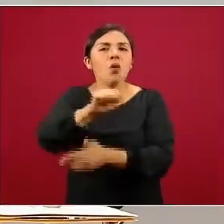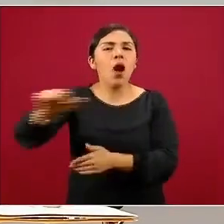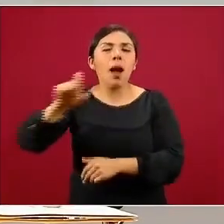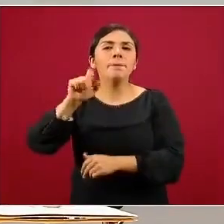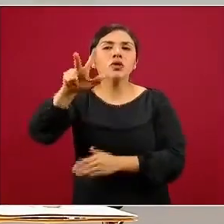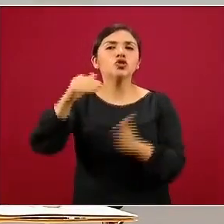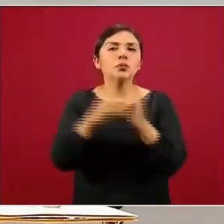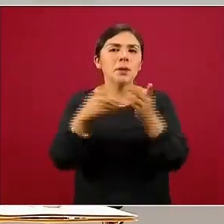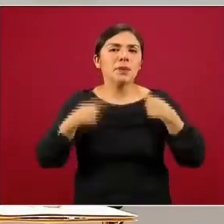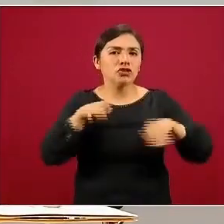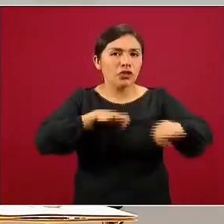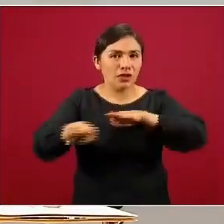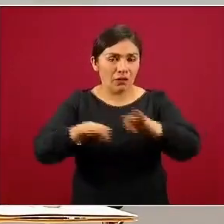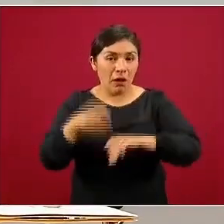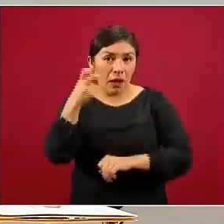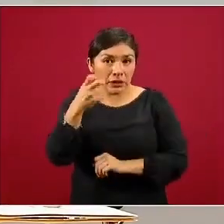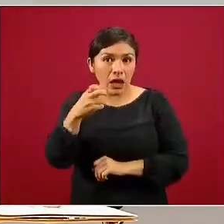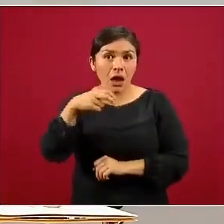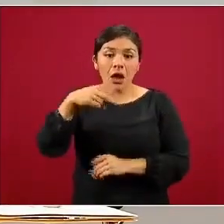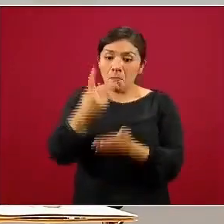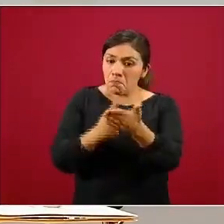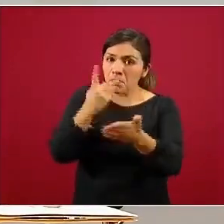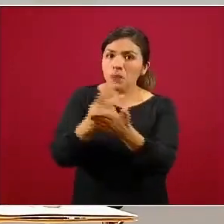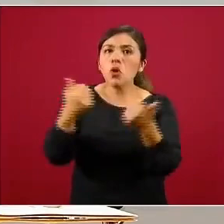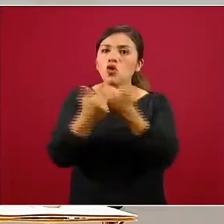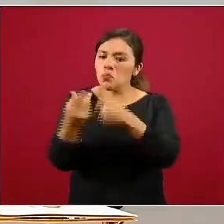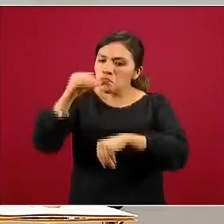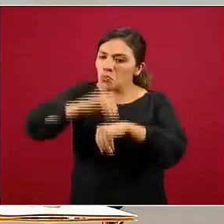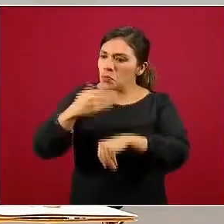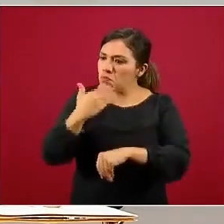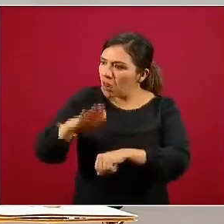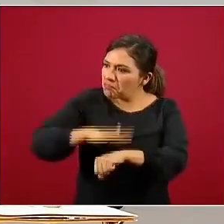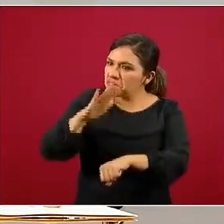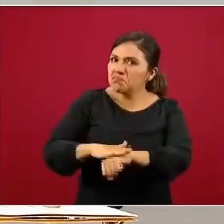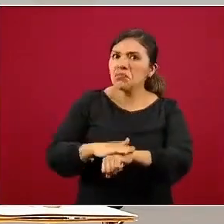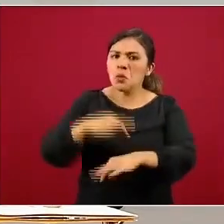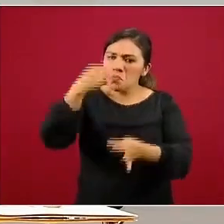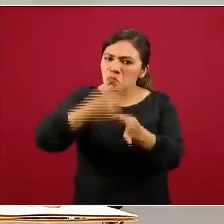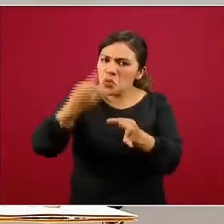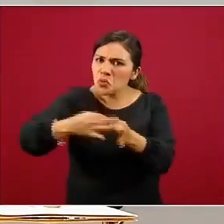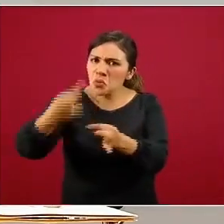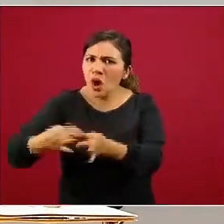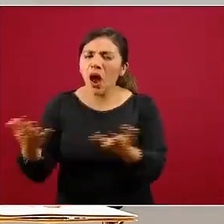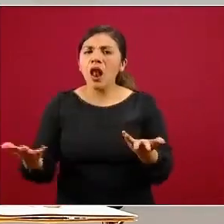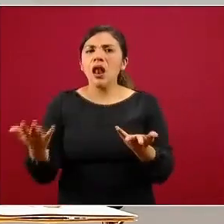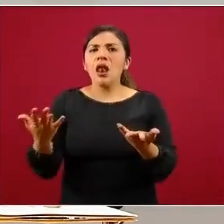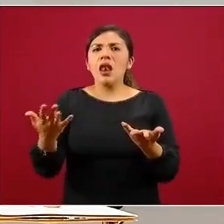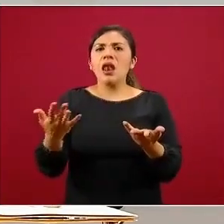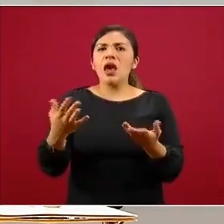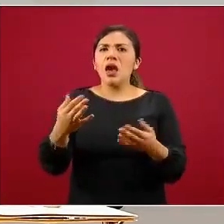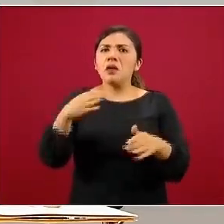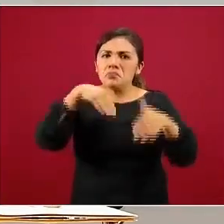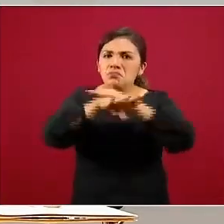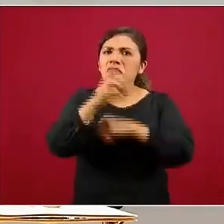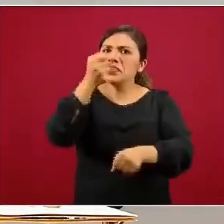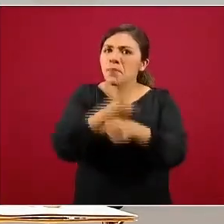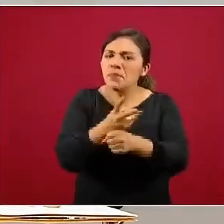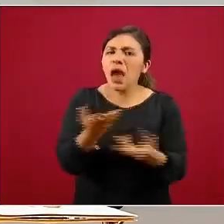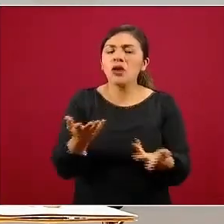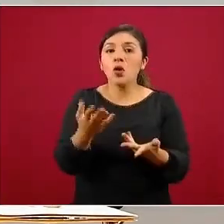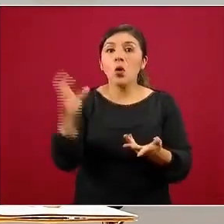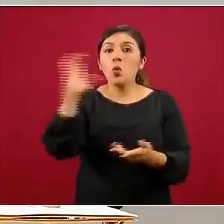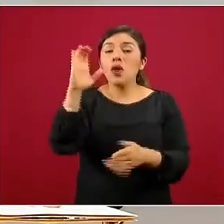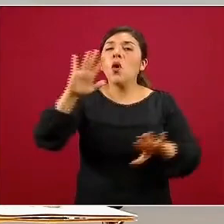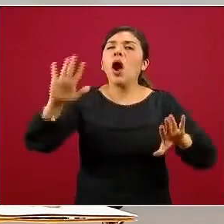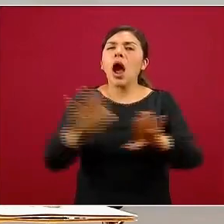trabajadores. Son notas a partir de conductas ejemplares, asistencias, puntualidad. Cuando a alguien